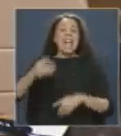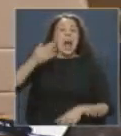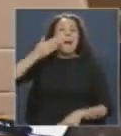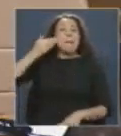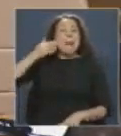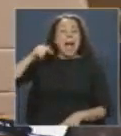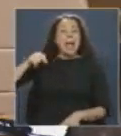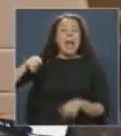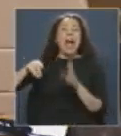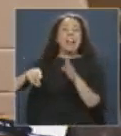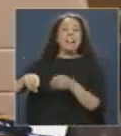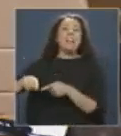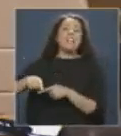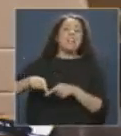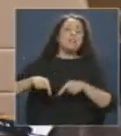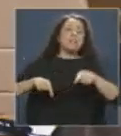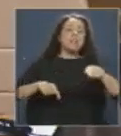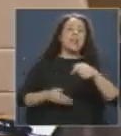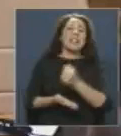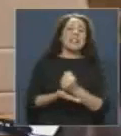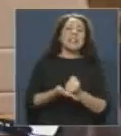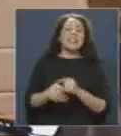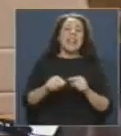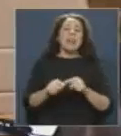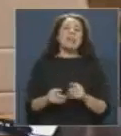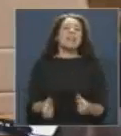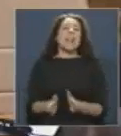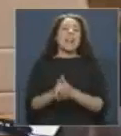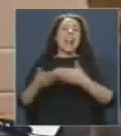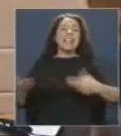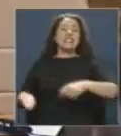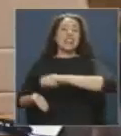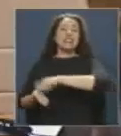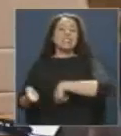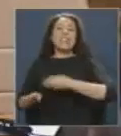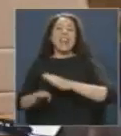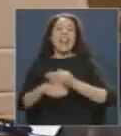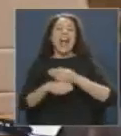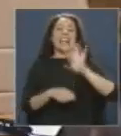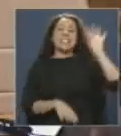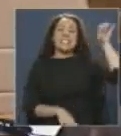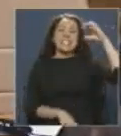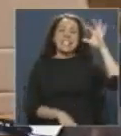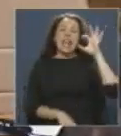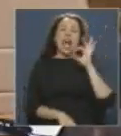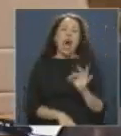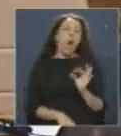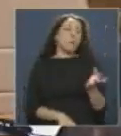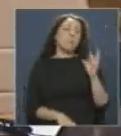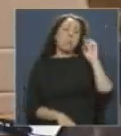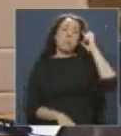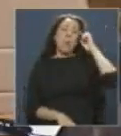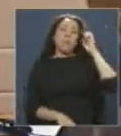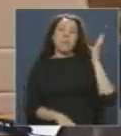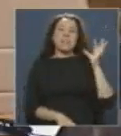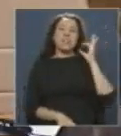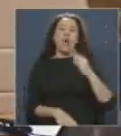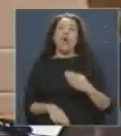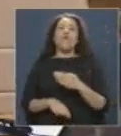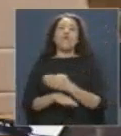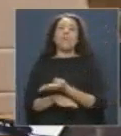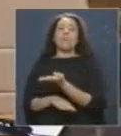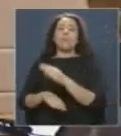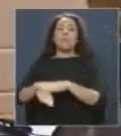haya ido a realizar un trámite al registro civil en La Serena o en Providencia, o haya ido a sacar